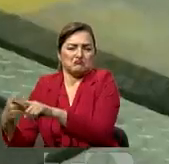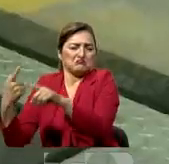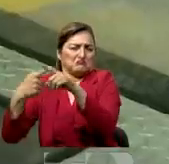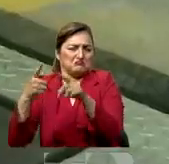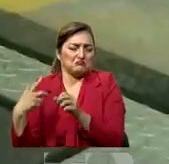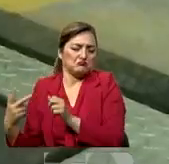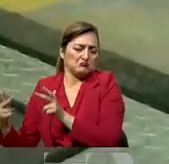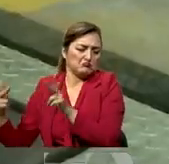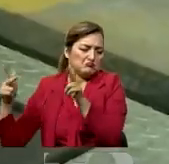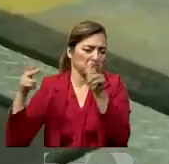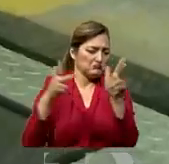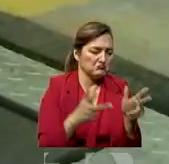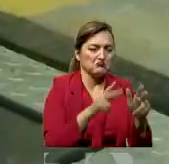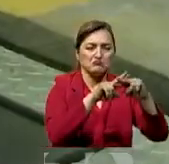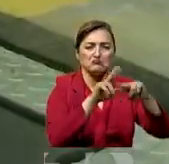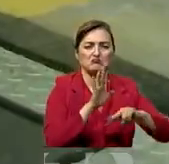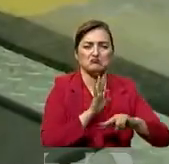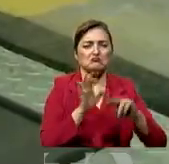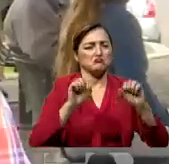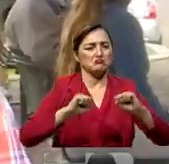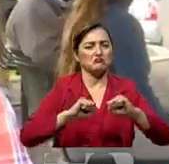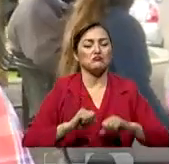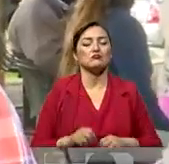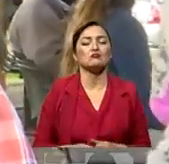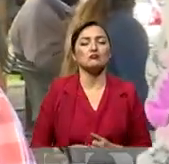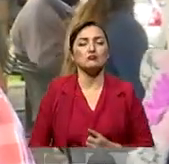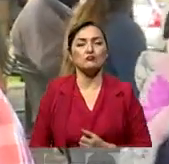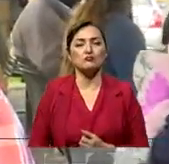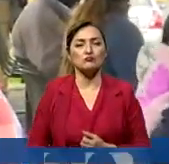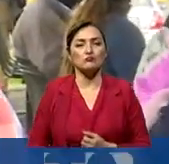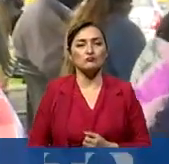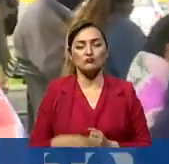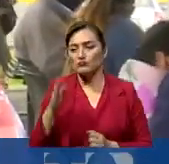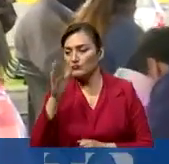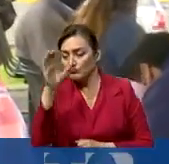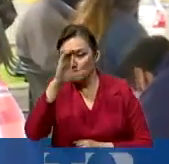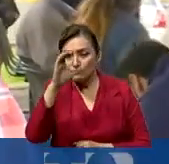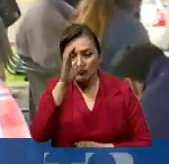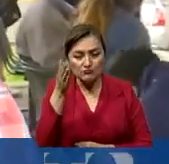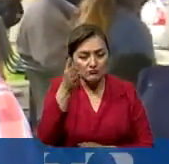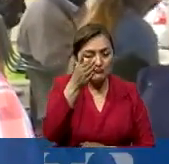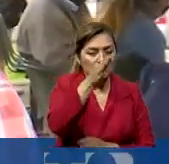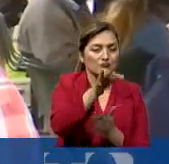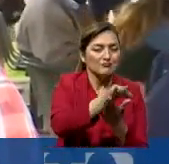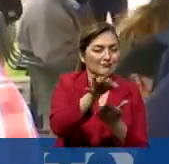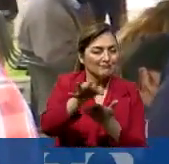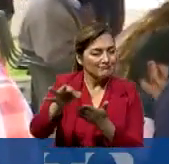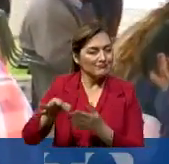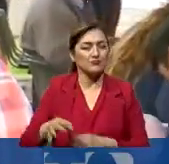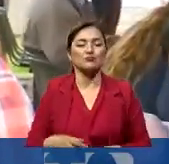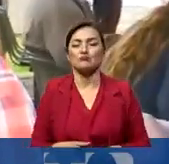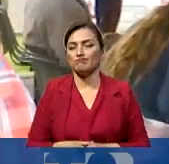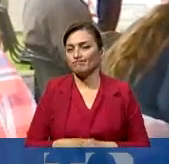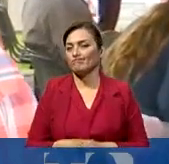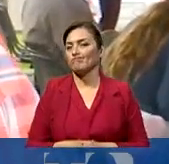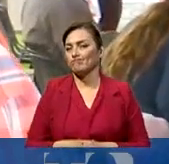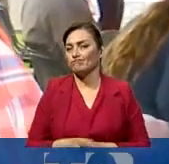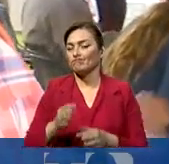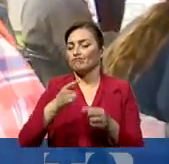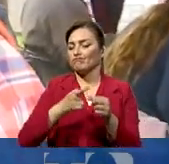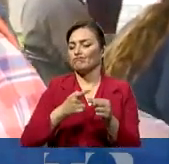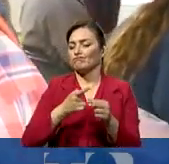del país cumplan con este requisito. Toca buscar en otros cantones, no sé qué irá a pasar, y siendo la capital